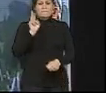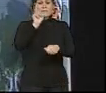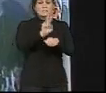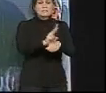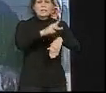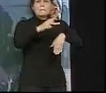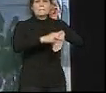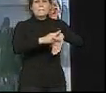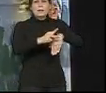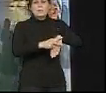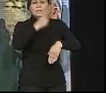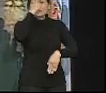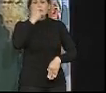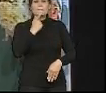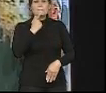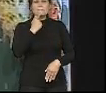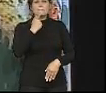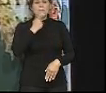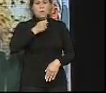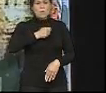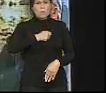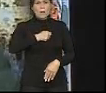el Paraguay Juan Pablo II.